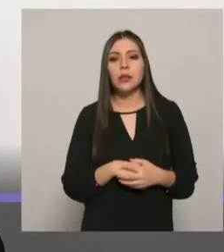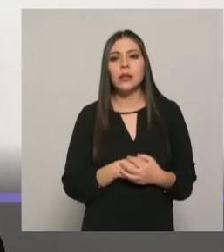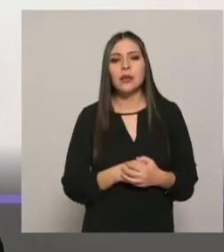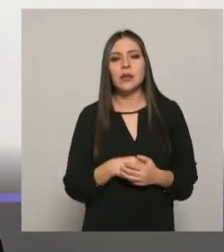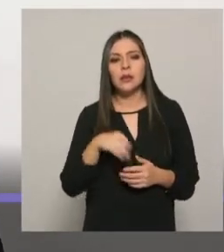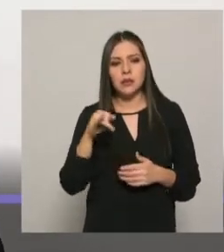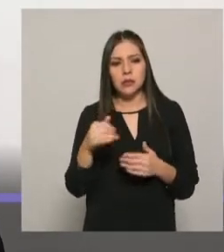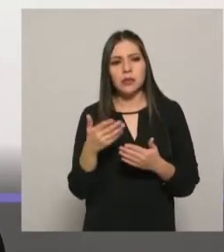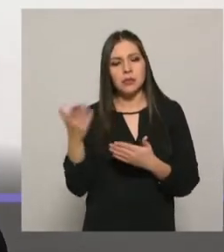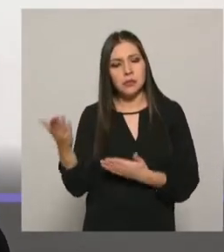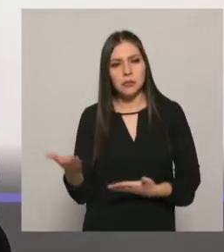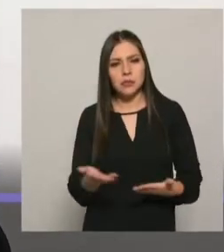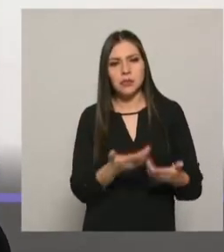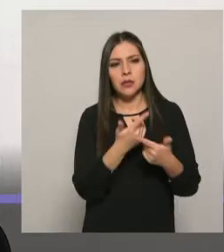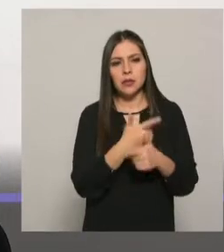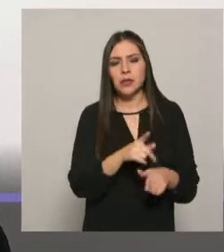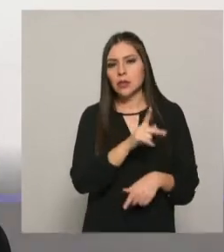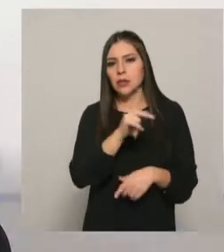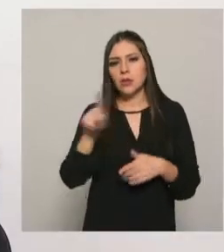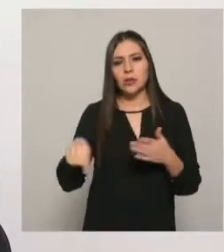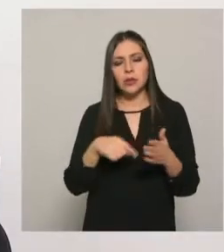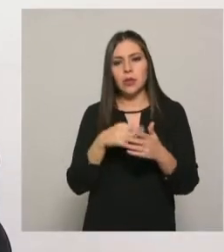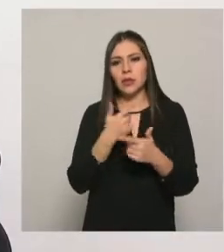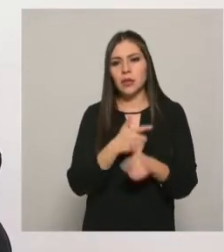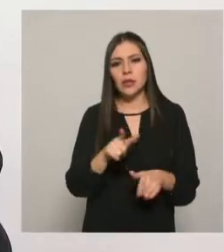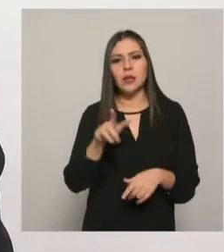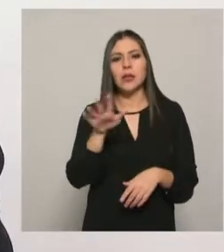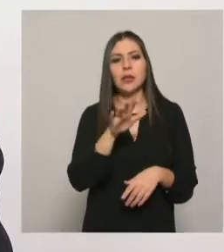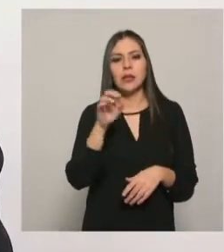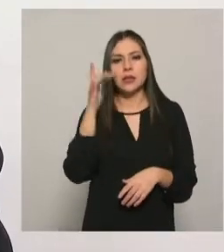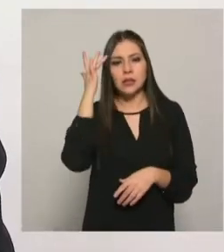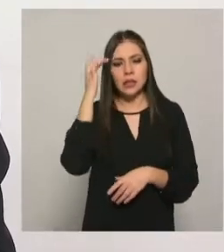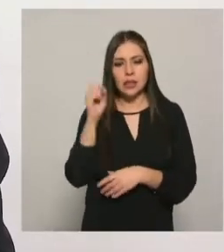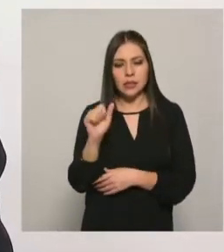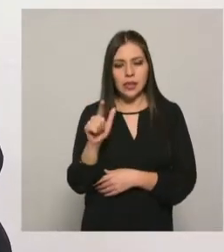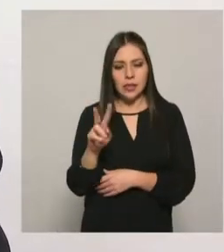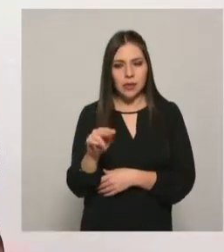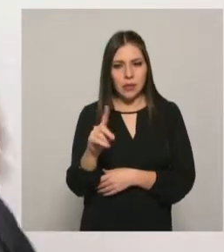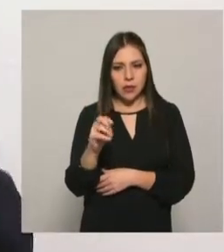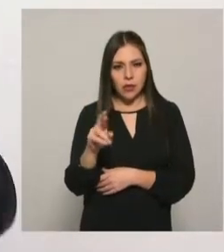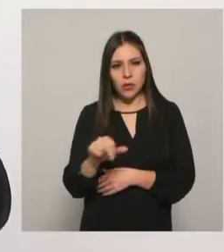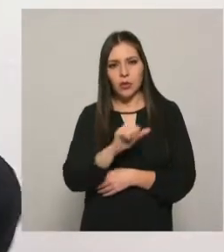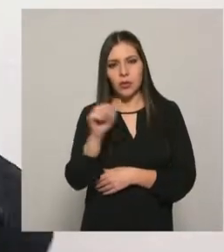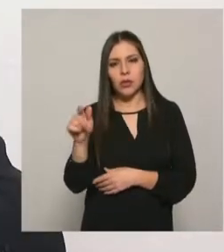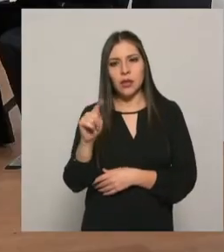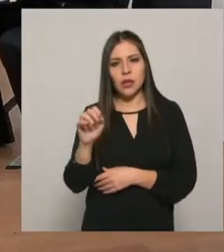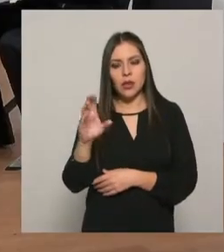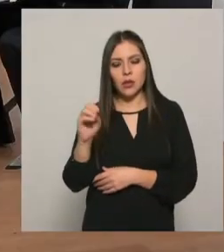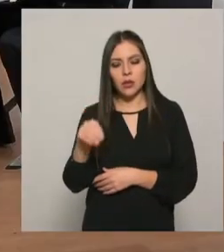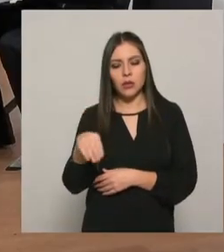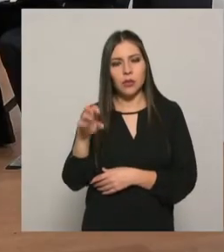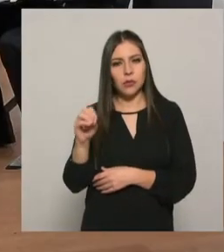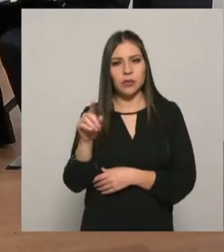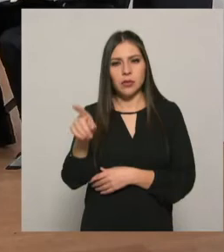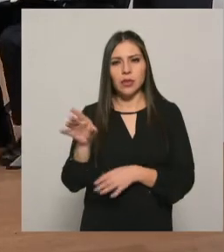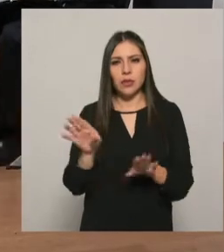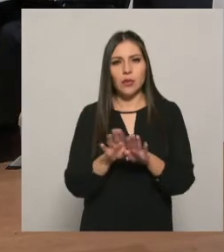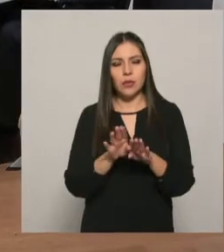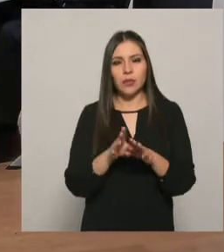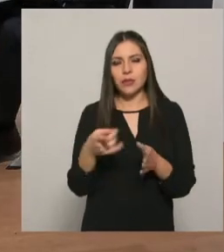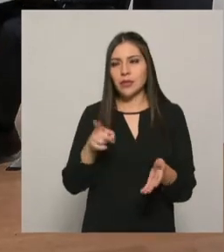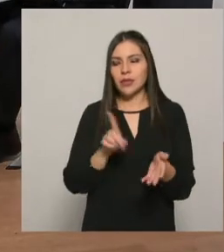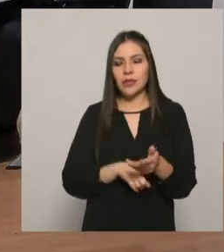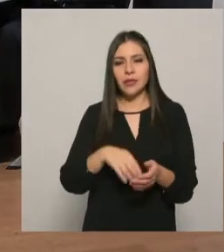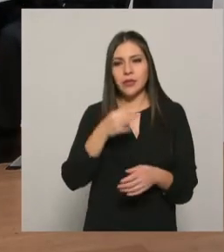las puertas, en cualquier poblado, desde San Salvador, Cuauhtémoc, Santana Tlacotenco hasta Tecomic. Es una fiesta, como